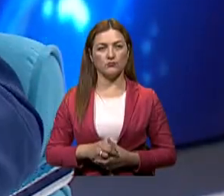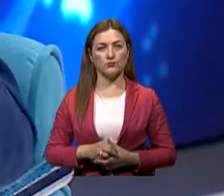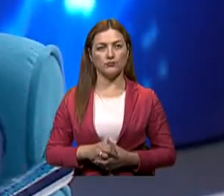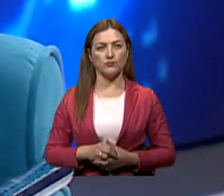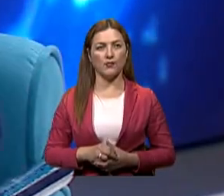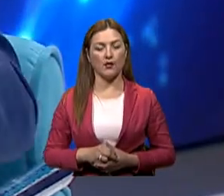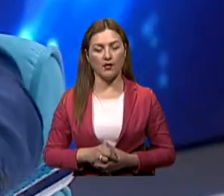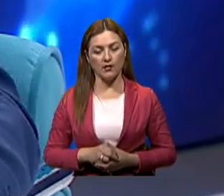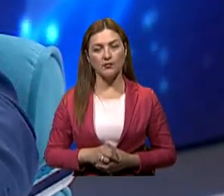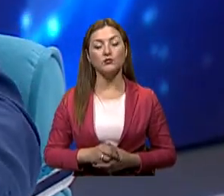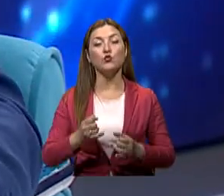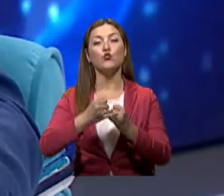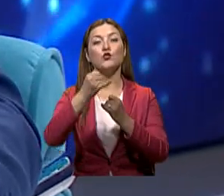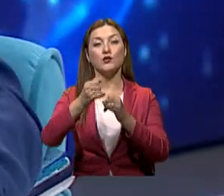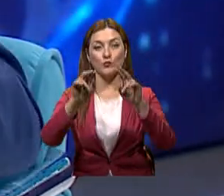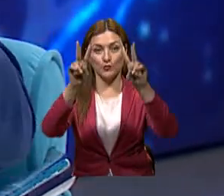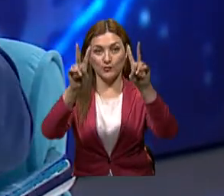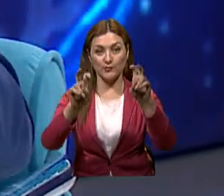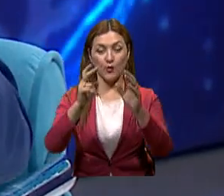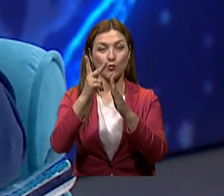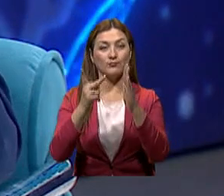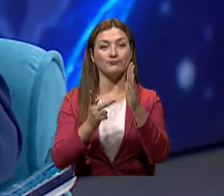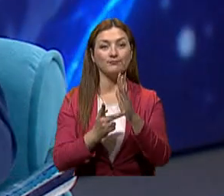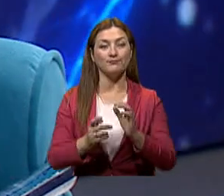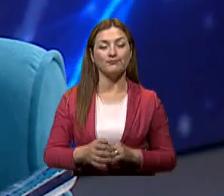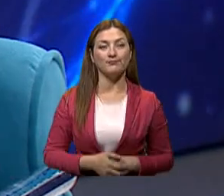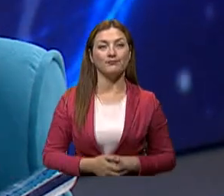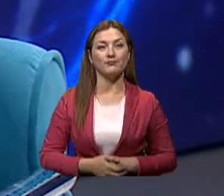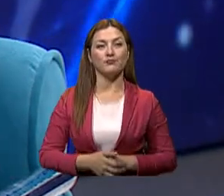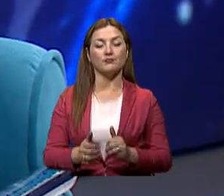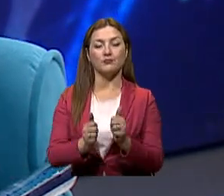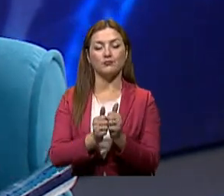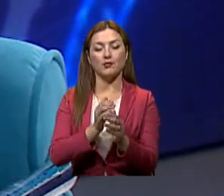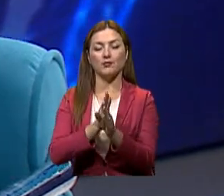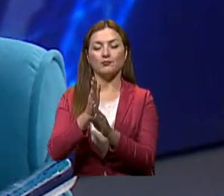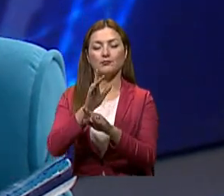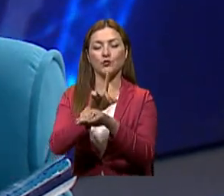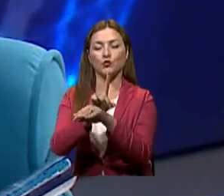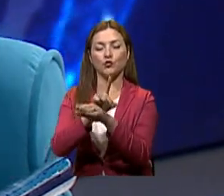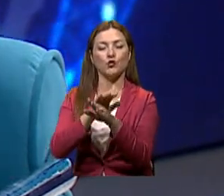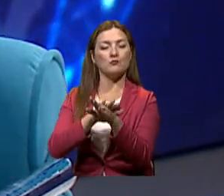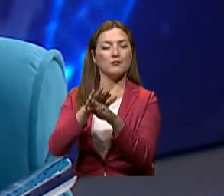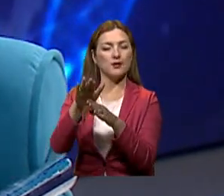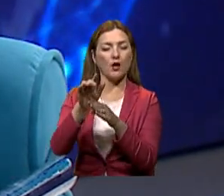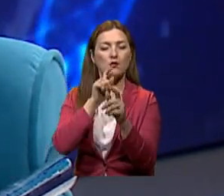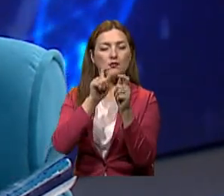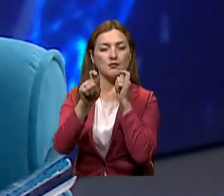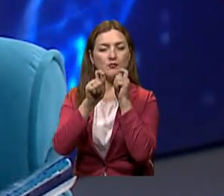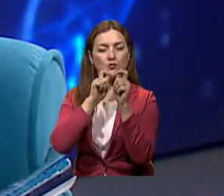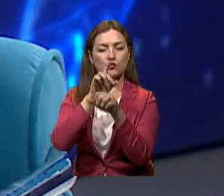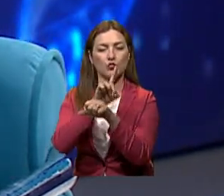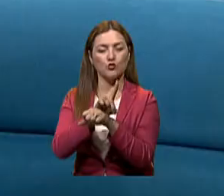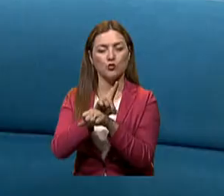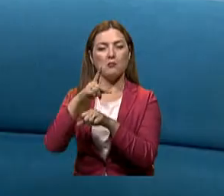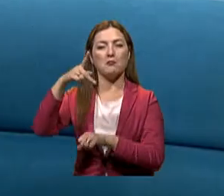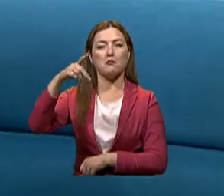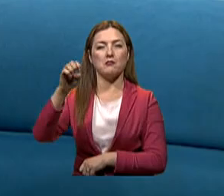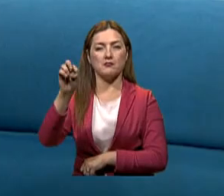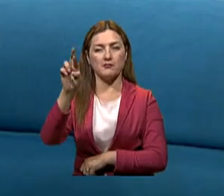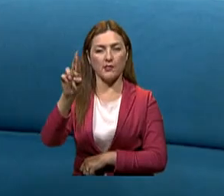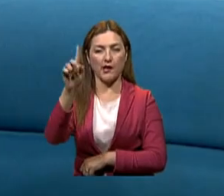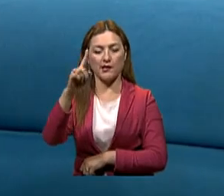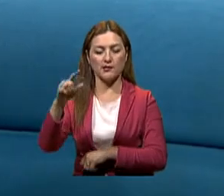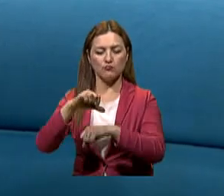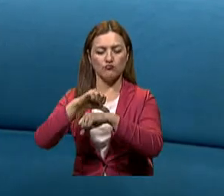Estamos ya de regreso en la última parte del programa y para eso contamos con el especialista. En este caso, el doctor Fernando Pérez, cirujano